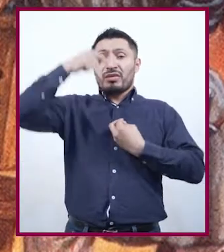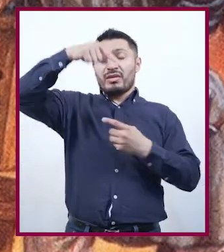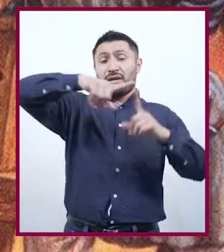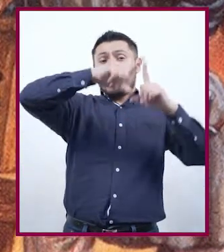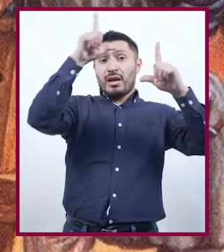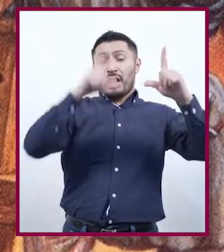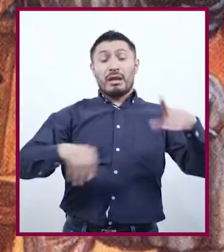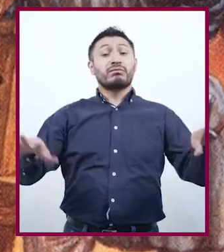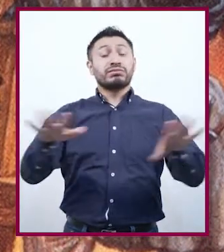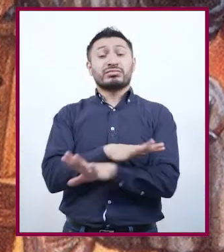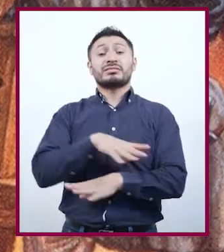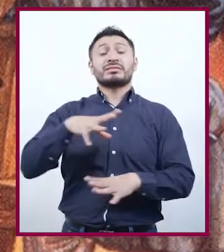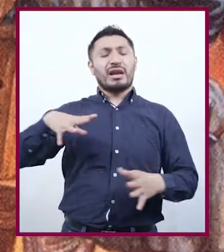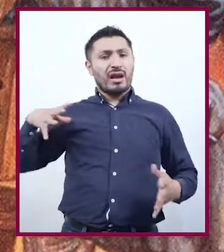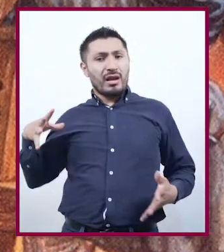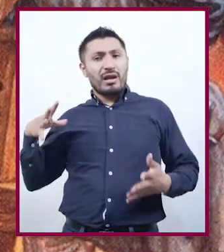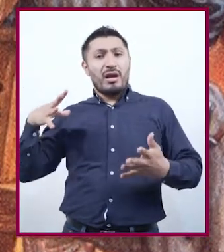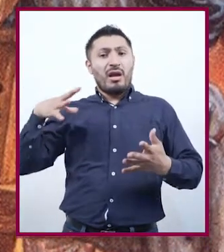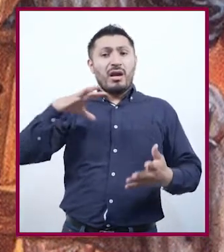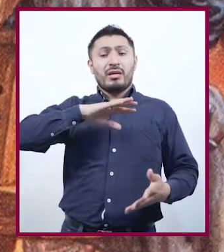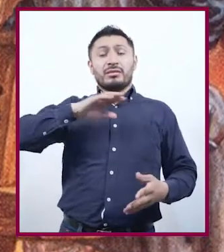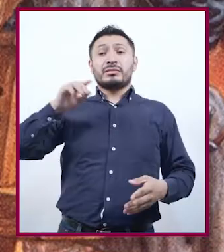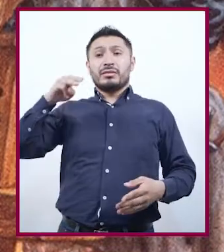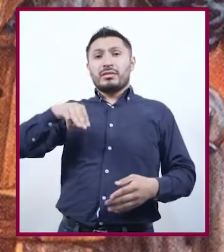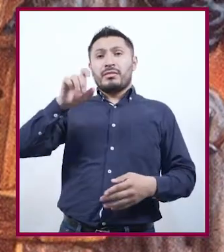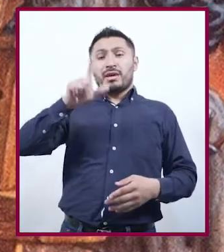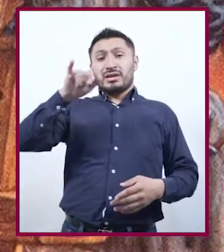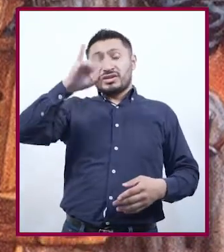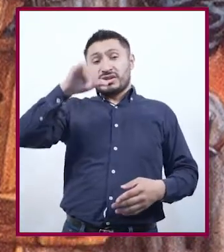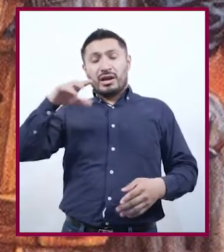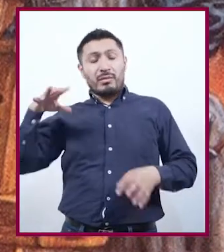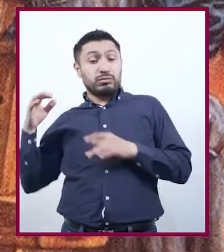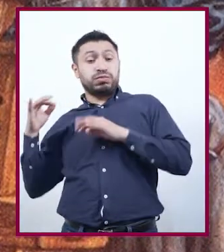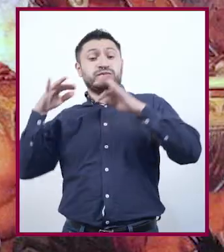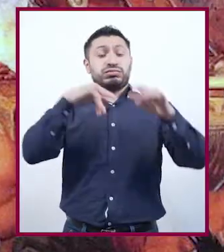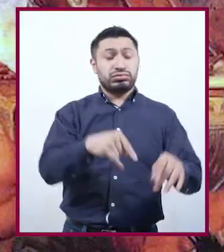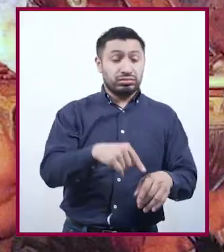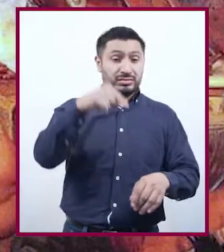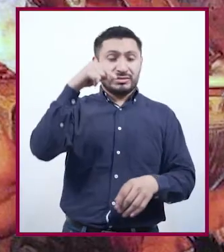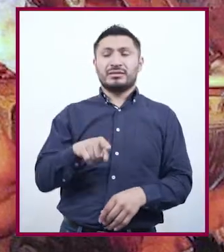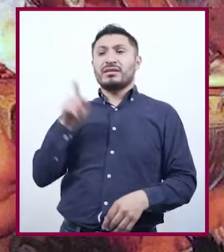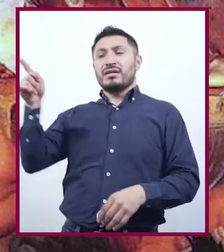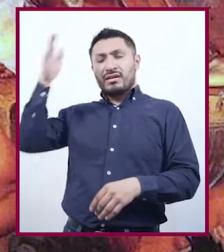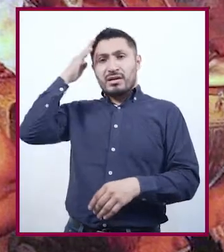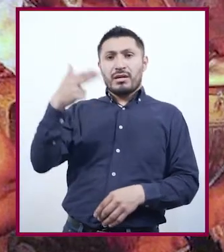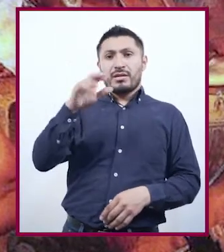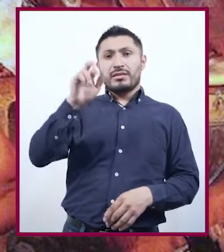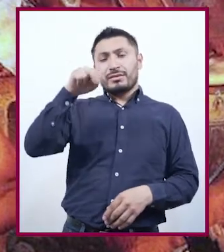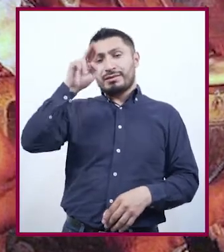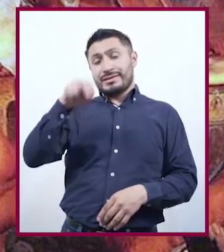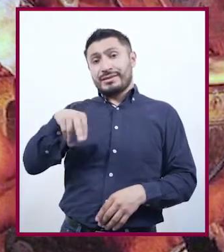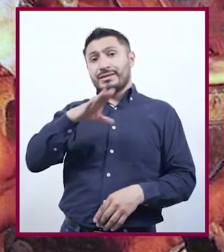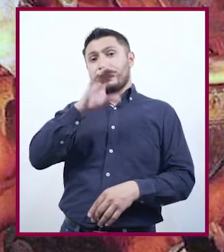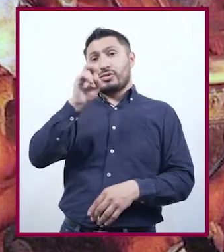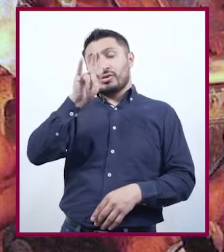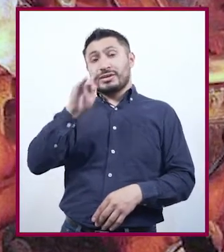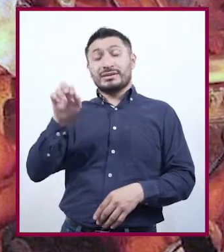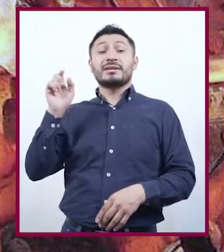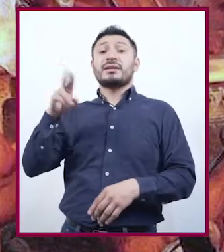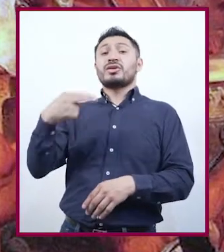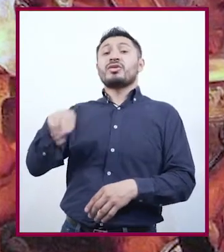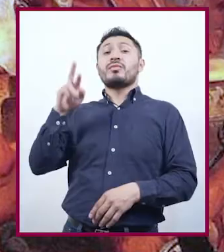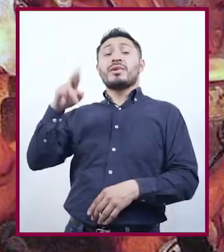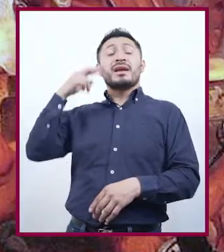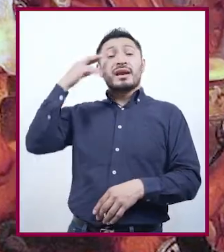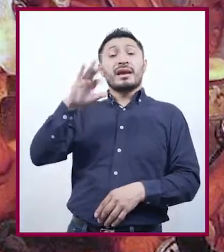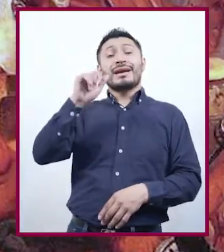la vida en nuestro país: la conquista del Estado mexica, encabezada por Hernán Cortés en nombre del rey